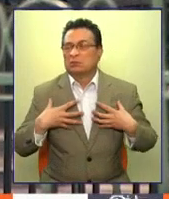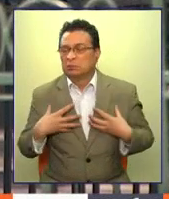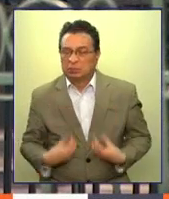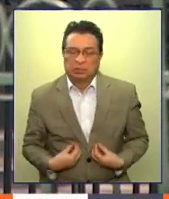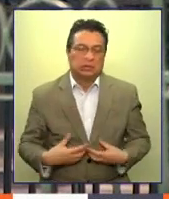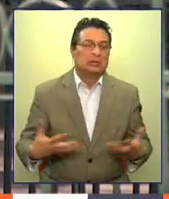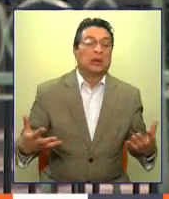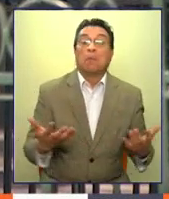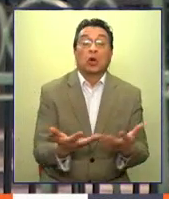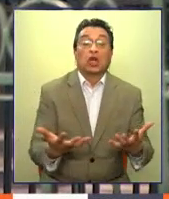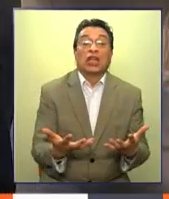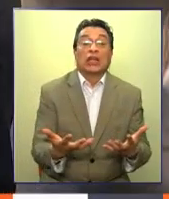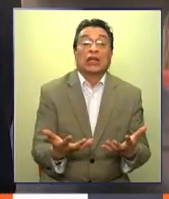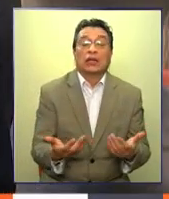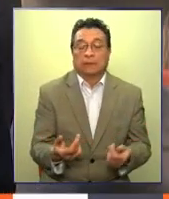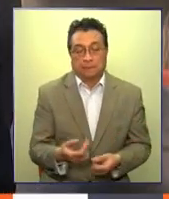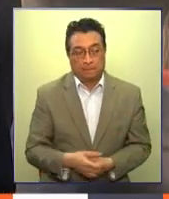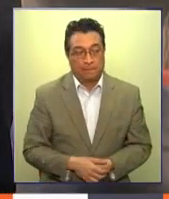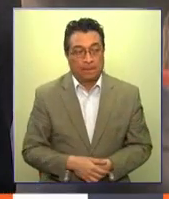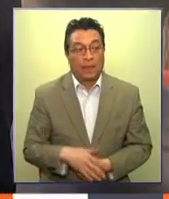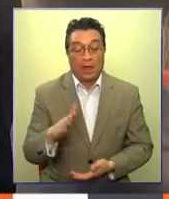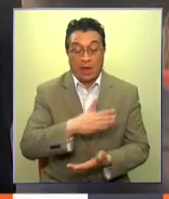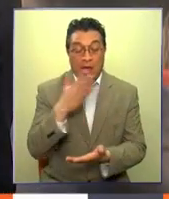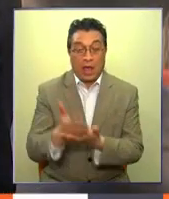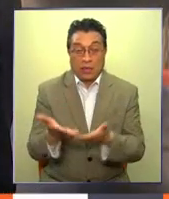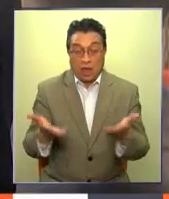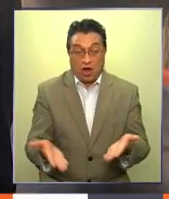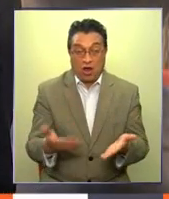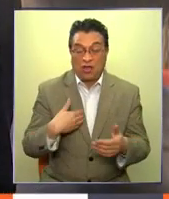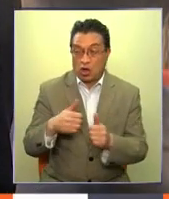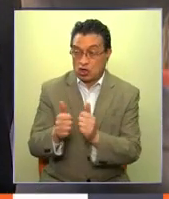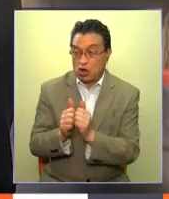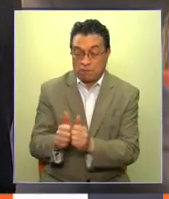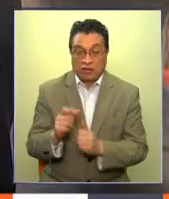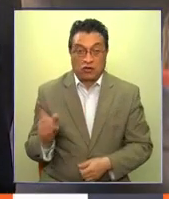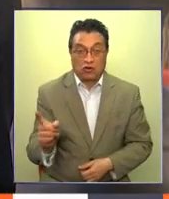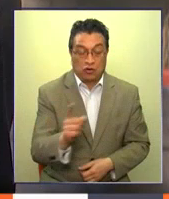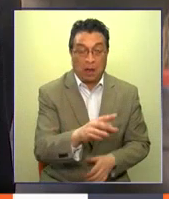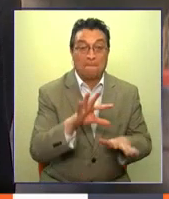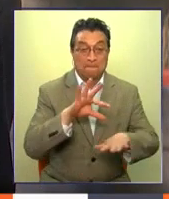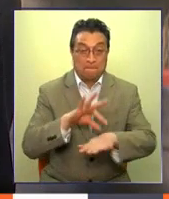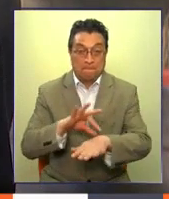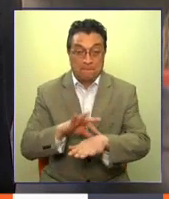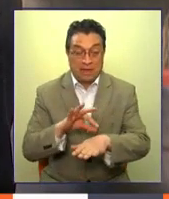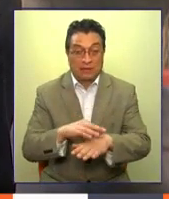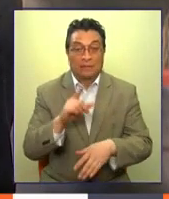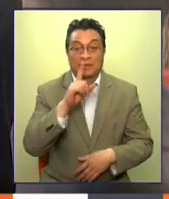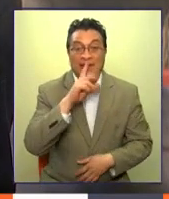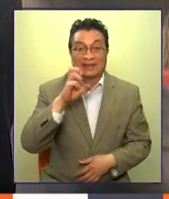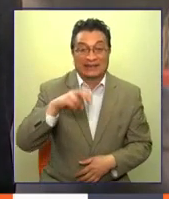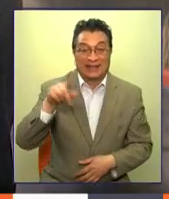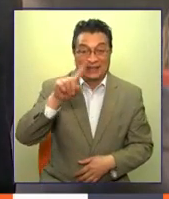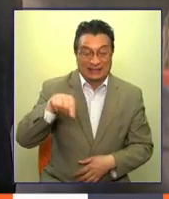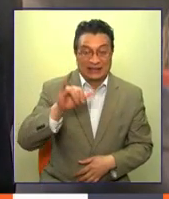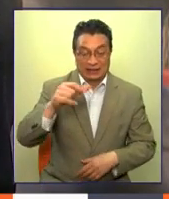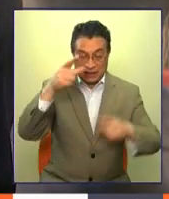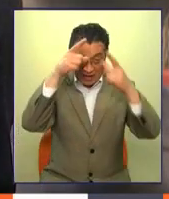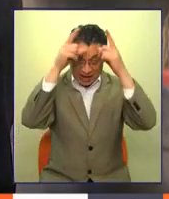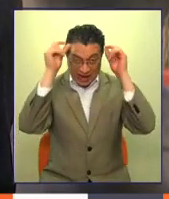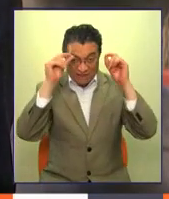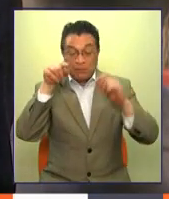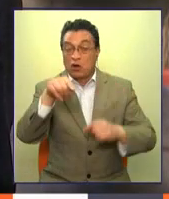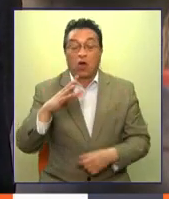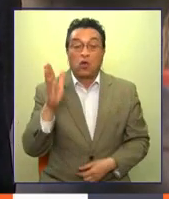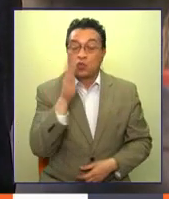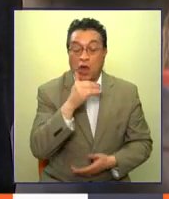motivo, el que viene a continuación. Hasta el momento hay colegas, ya digo colegas, refiero a médicos, a TENS y a enfermeros, que no han recibido su sueldo del